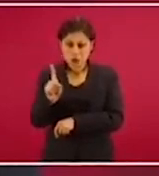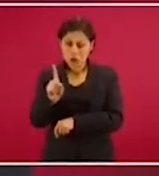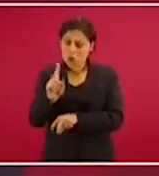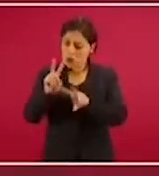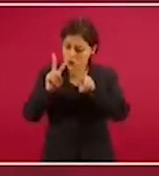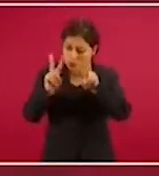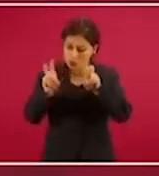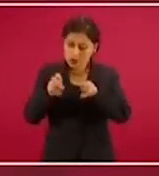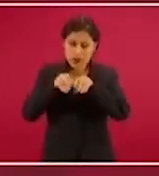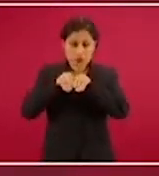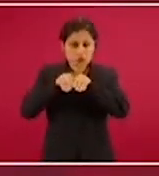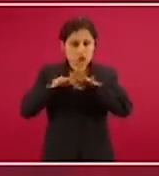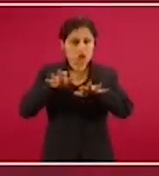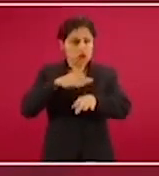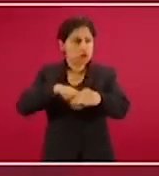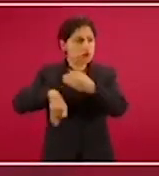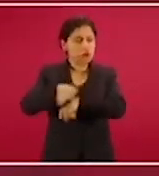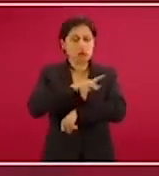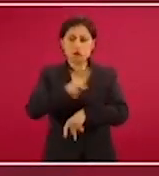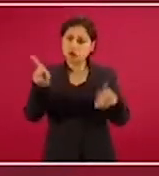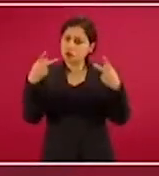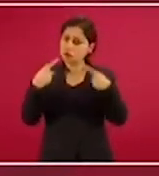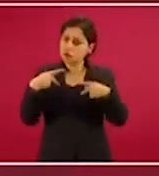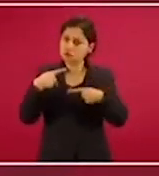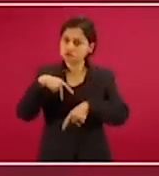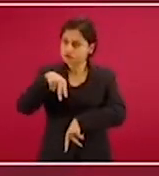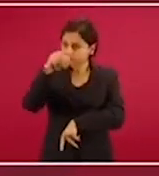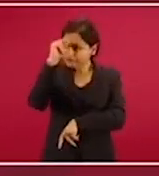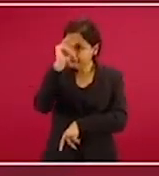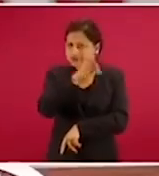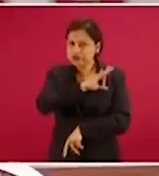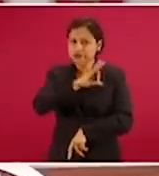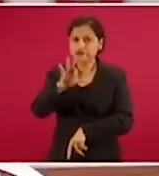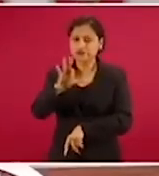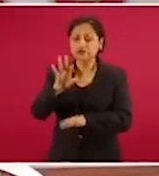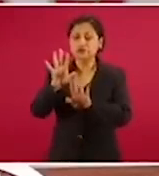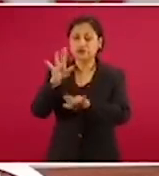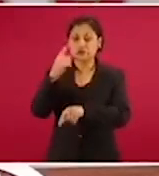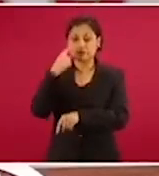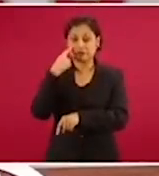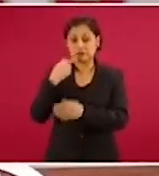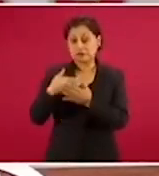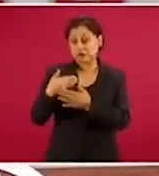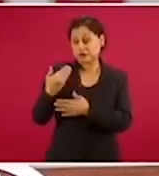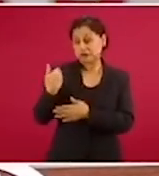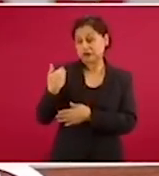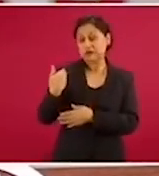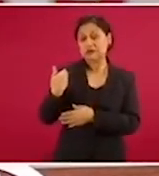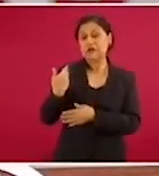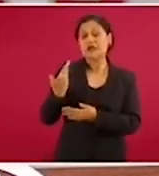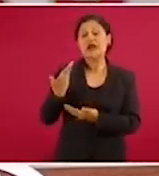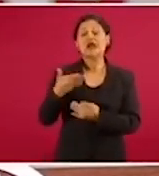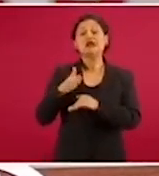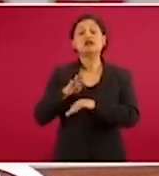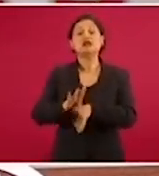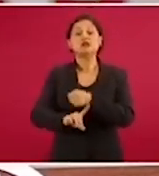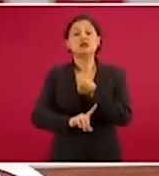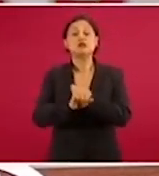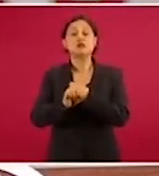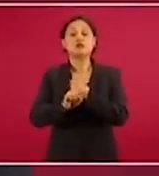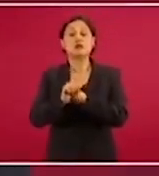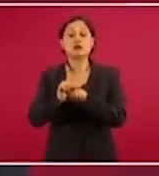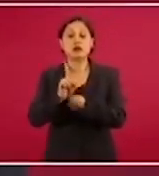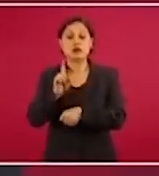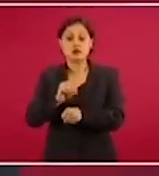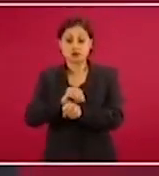La primera caída en el marco del coronavirus que se produjo de las bolsas,